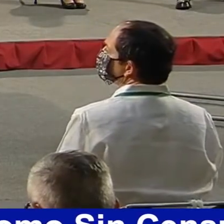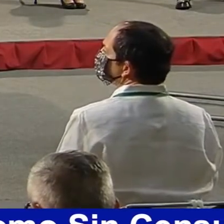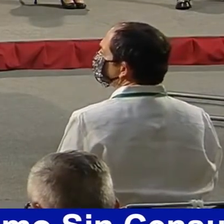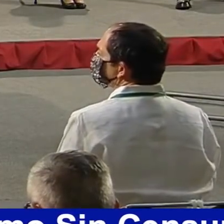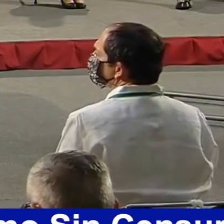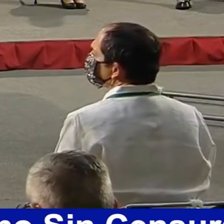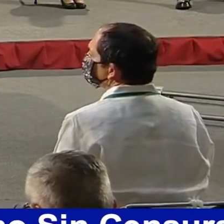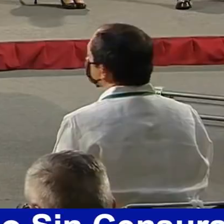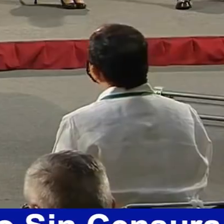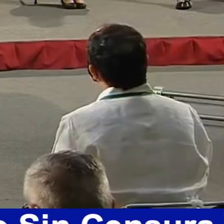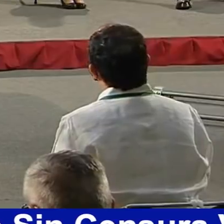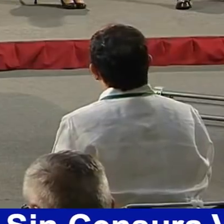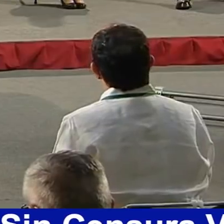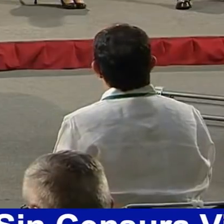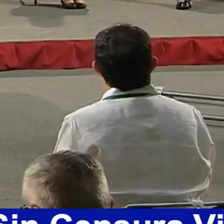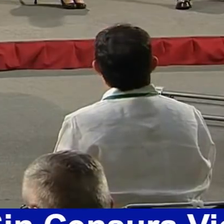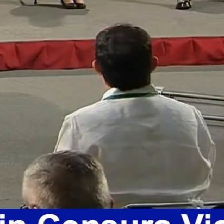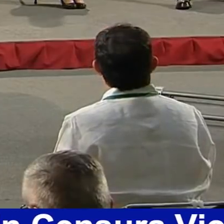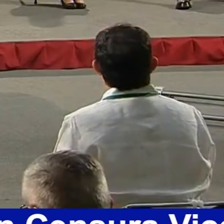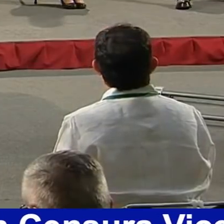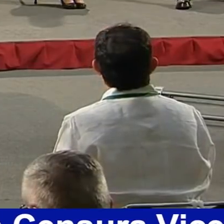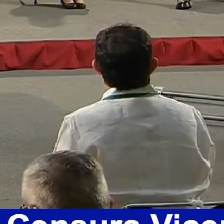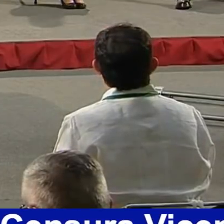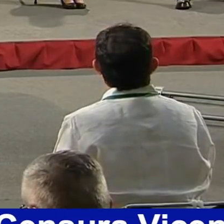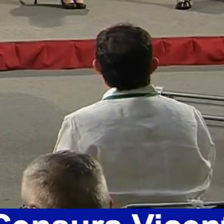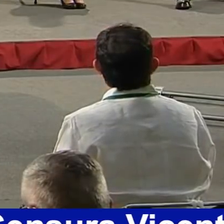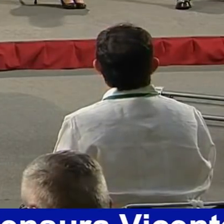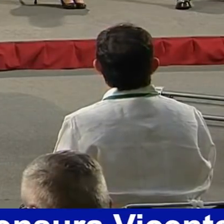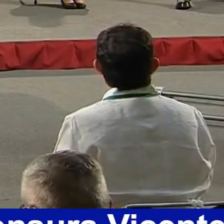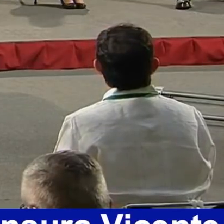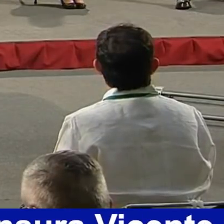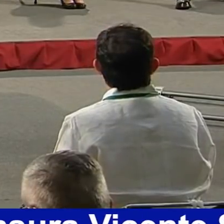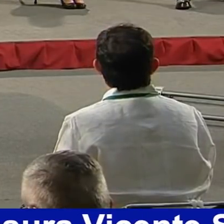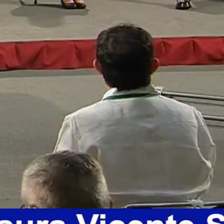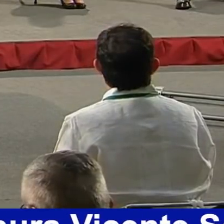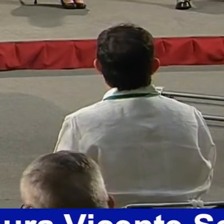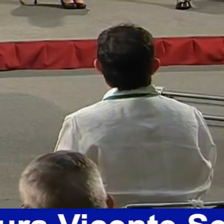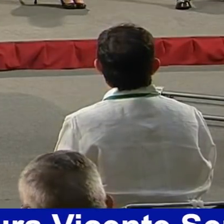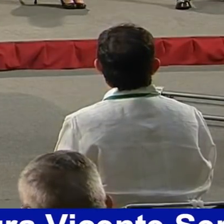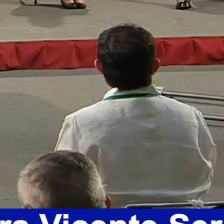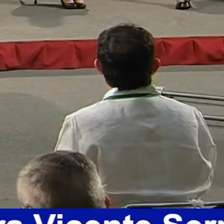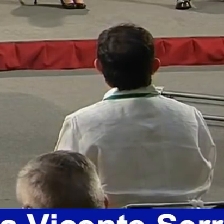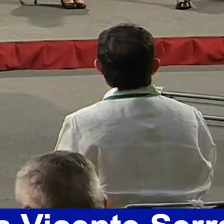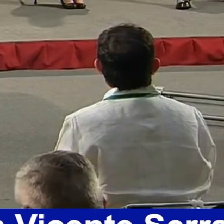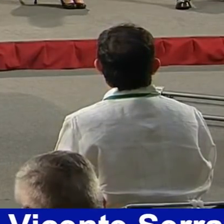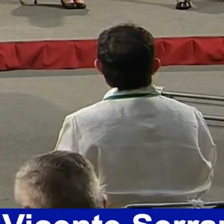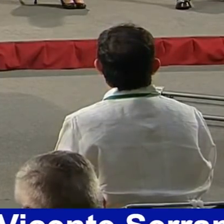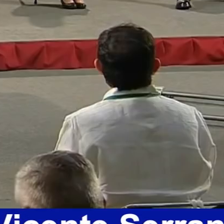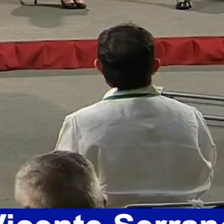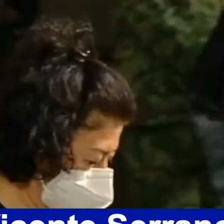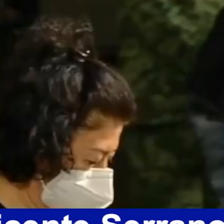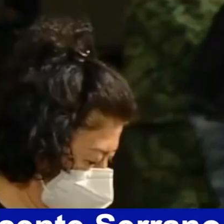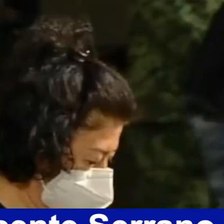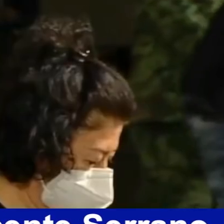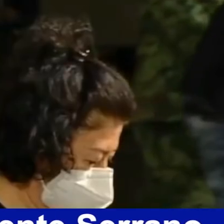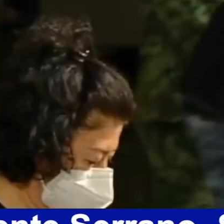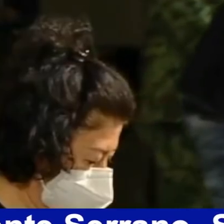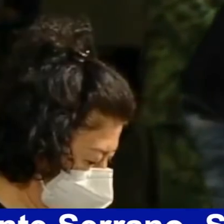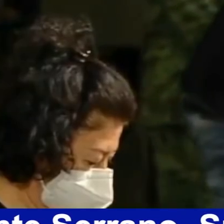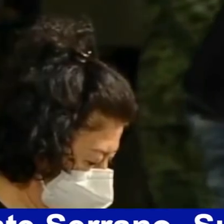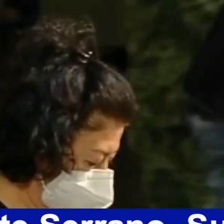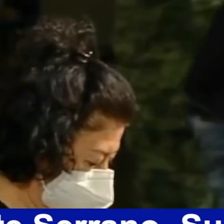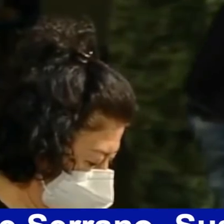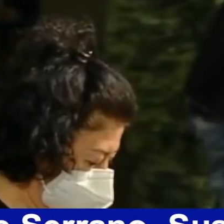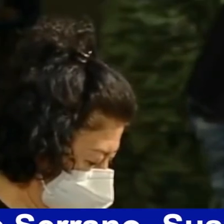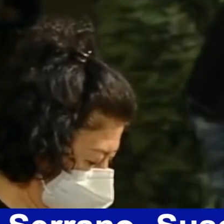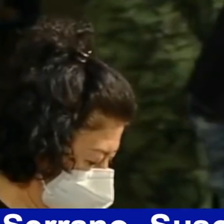hubo en Birmex, en la empresa estatal de vacunación.